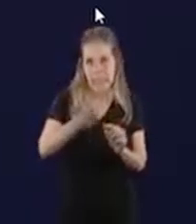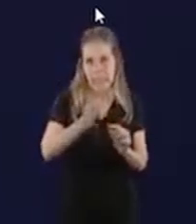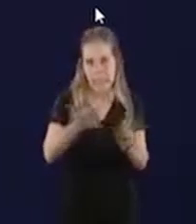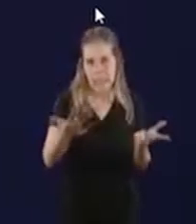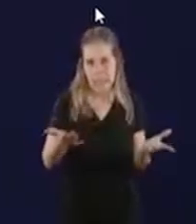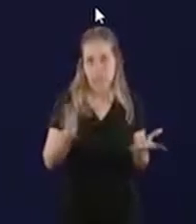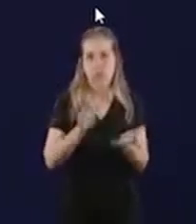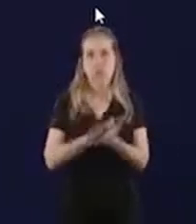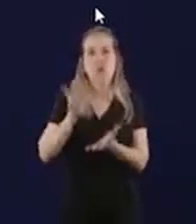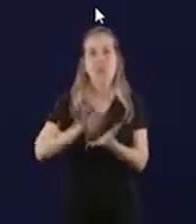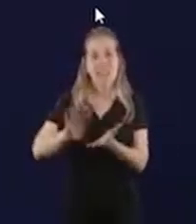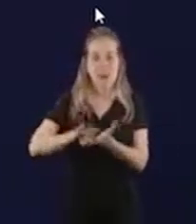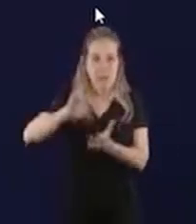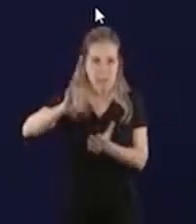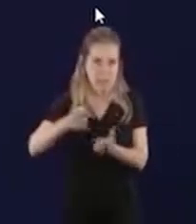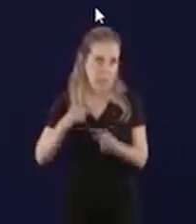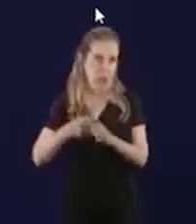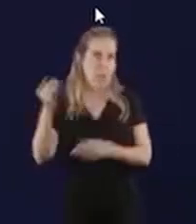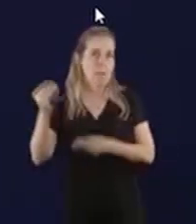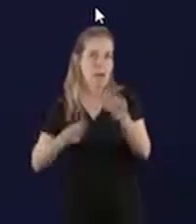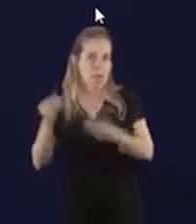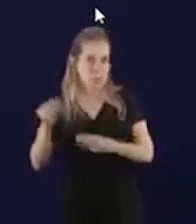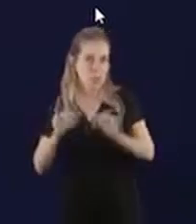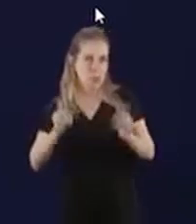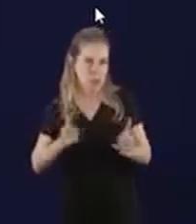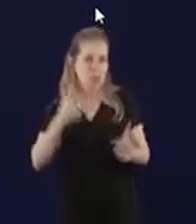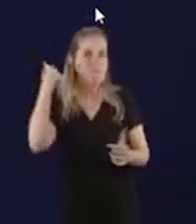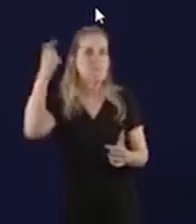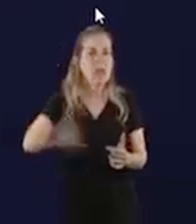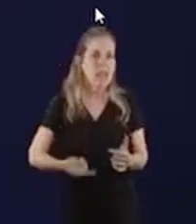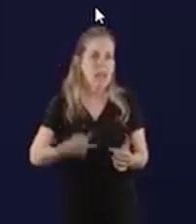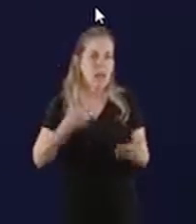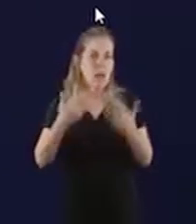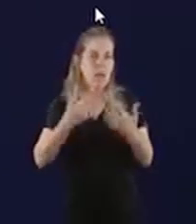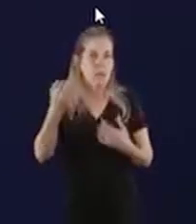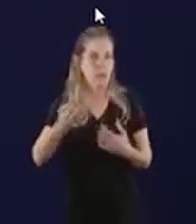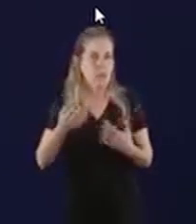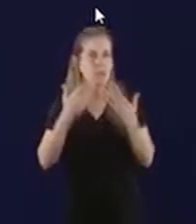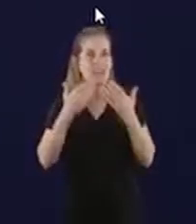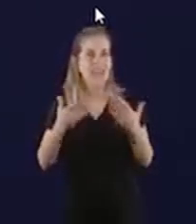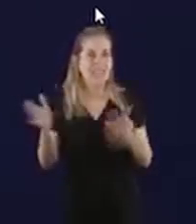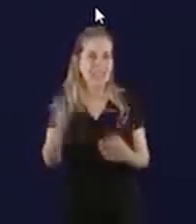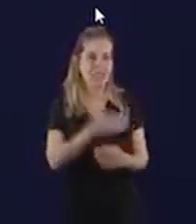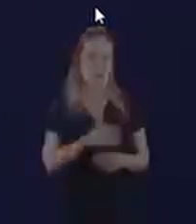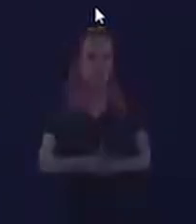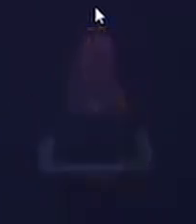la deuda por la comp participación lo lo estaremos conversando el día de mañana seguramente Gracias